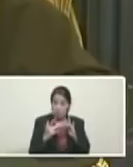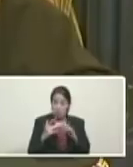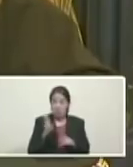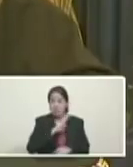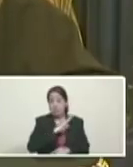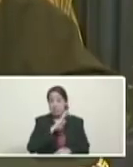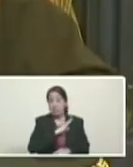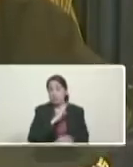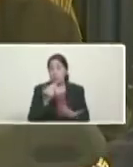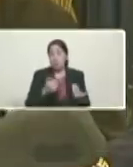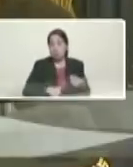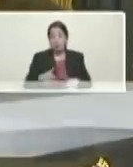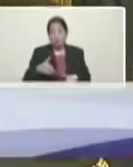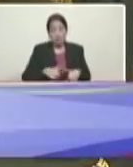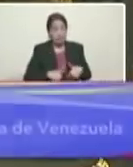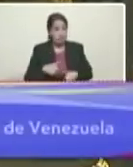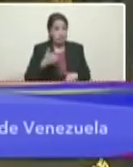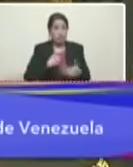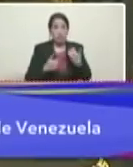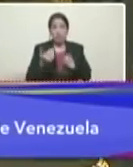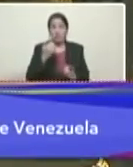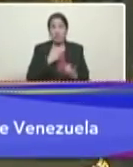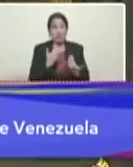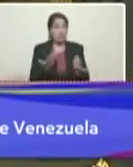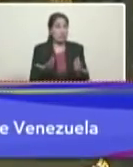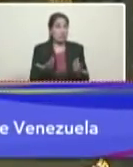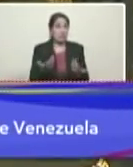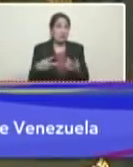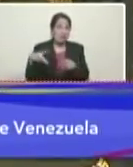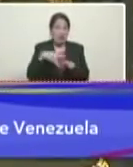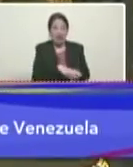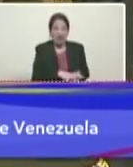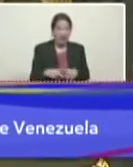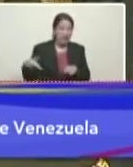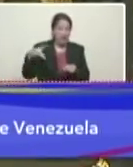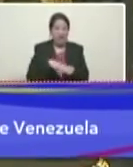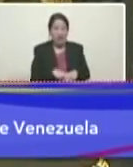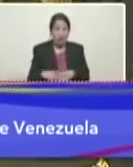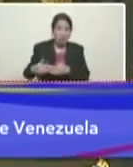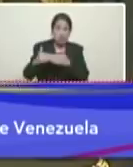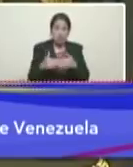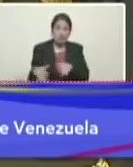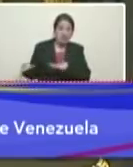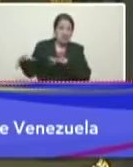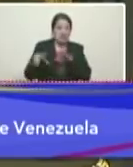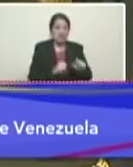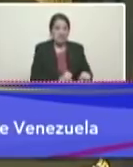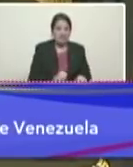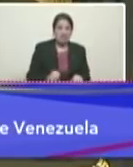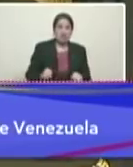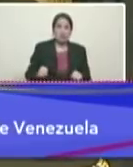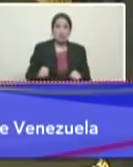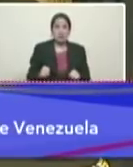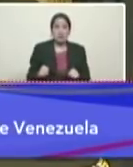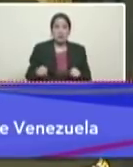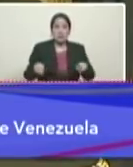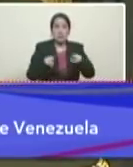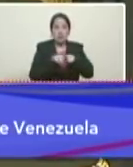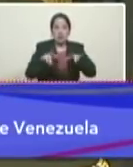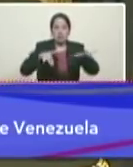persecución de los injustos de los opresores de los imperialistas y de sus títeres